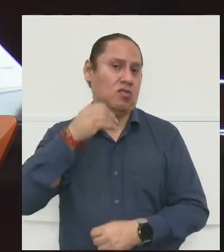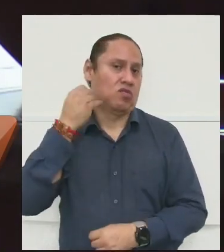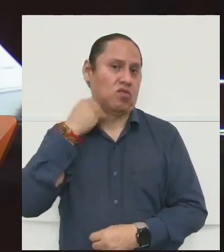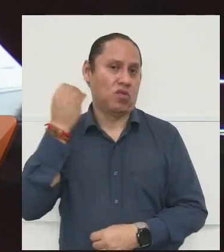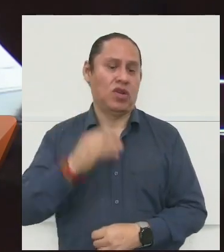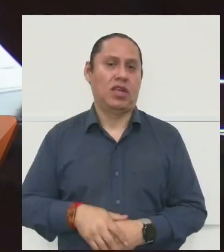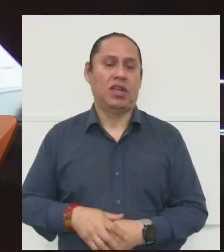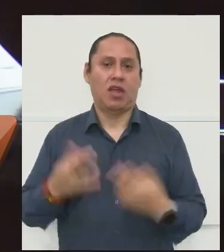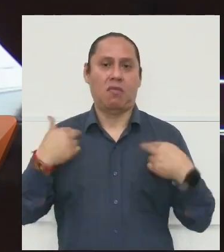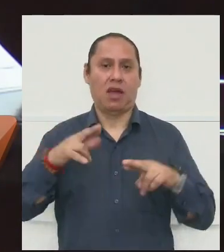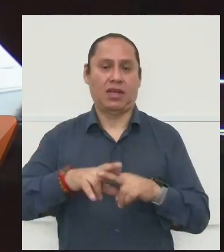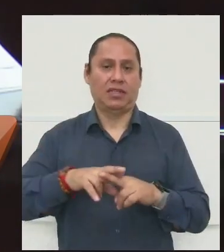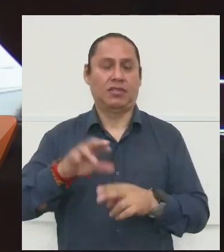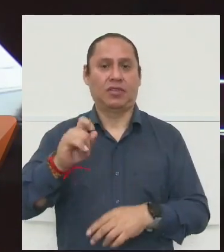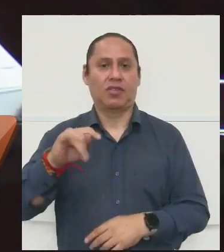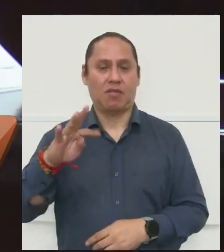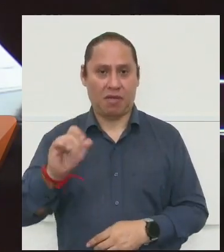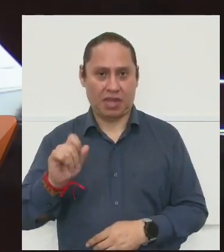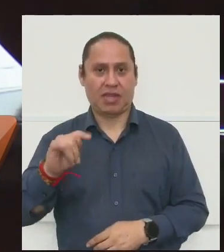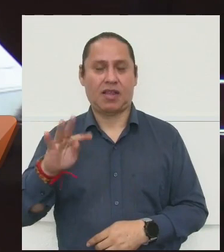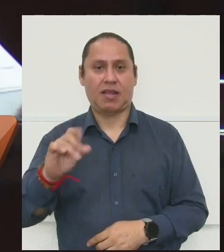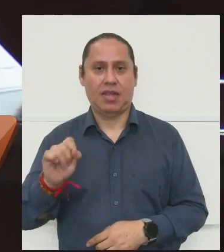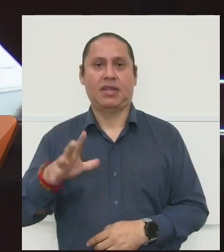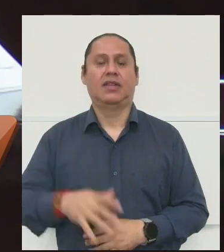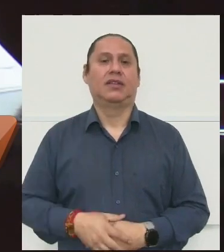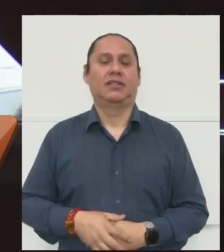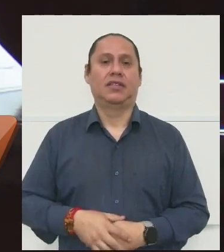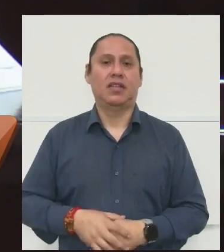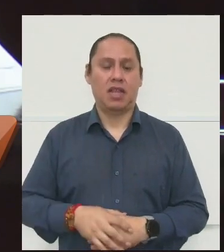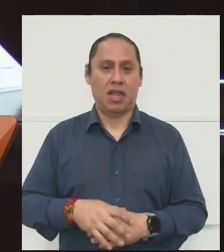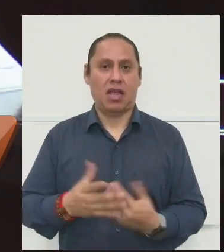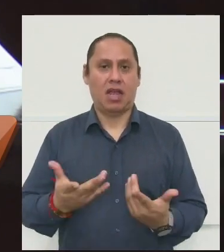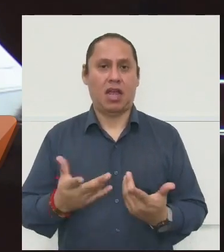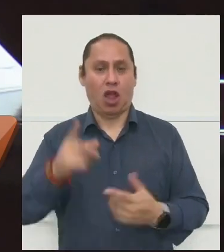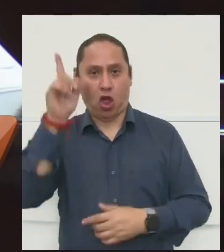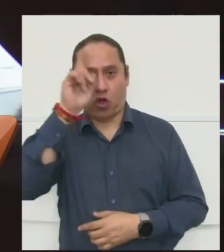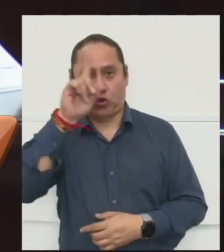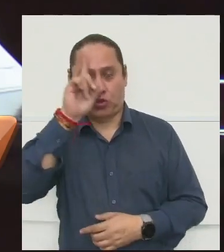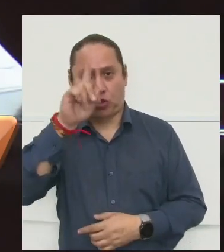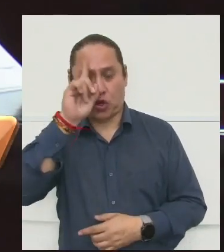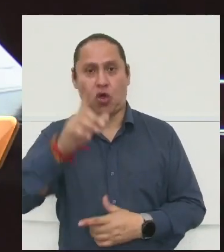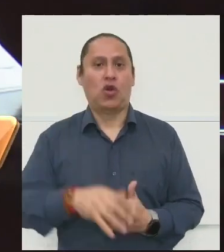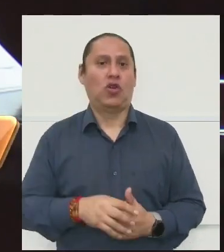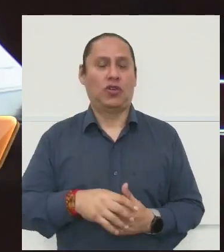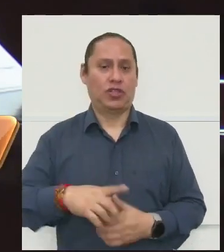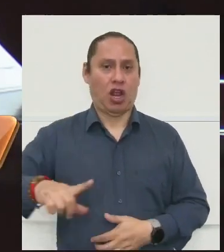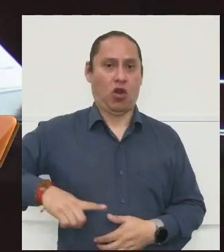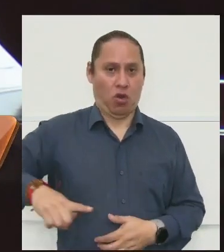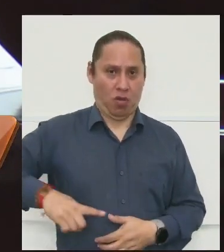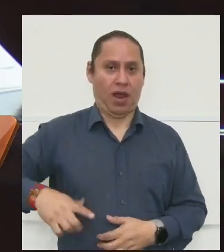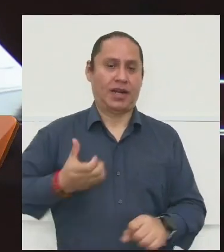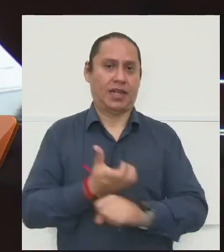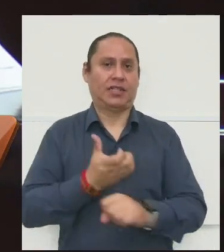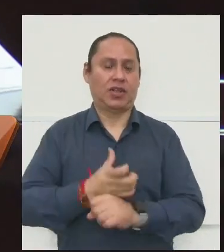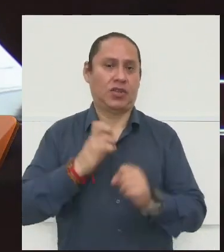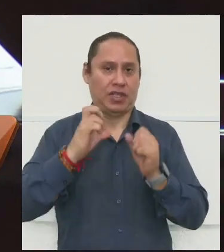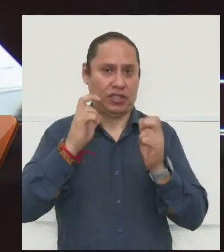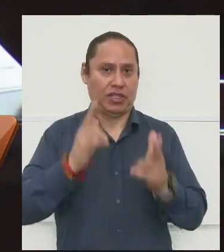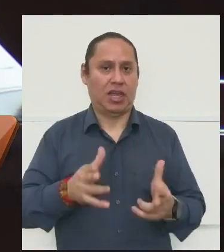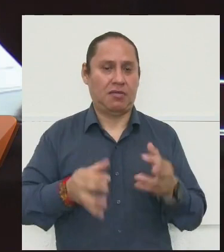constitucional y Amparo último cargo consejero jurídico del gobernador del estado de